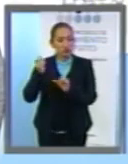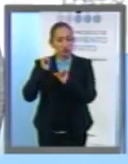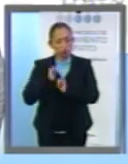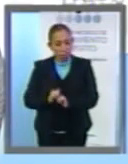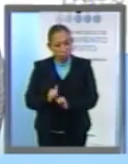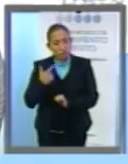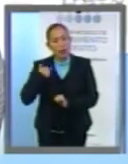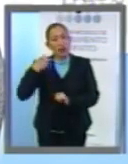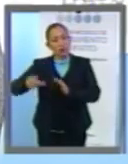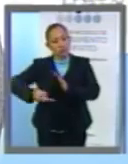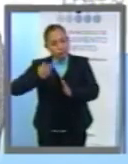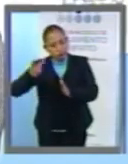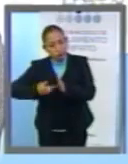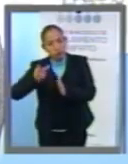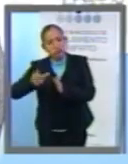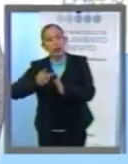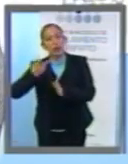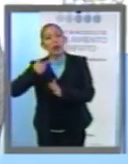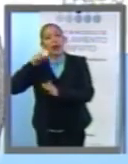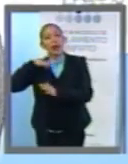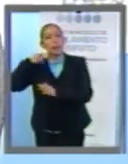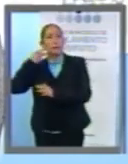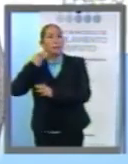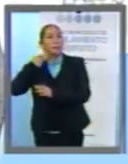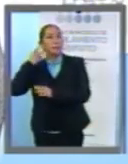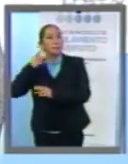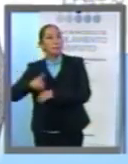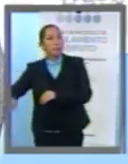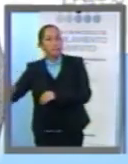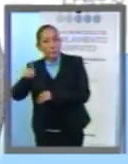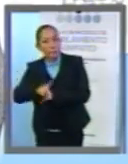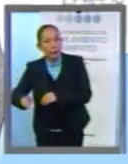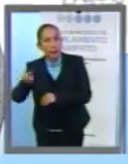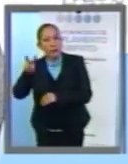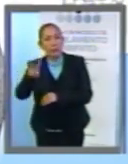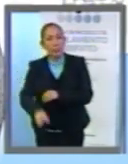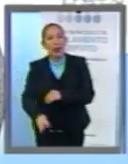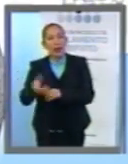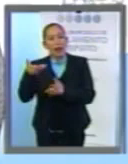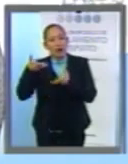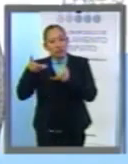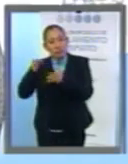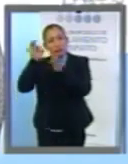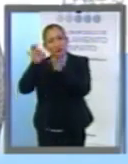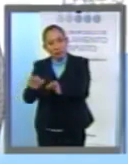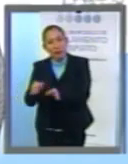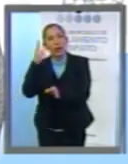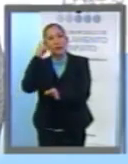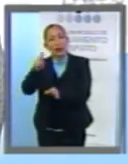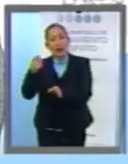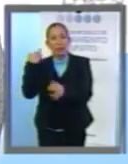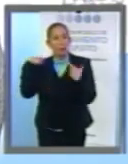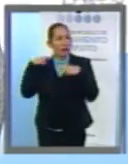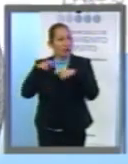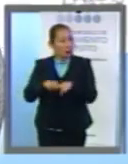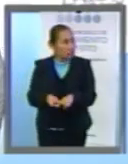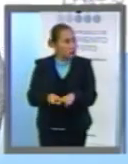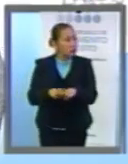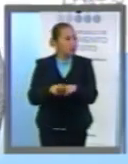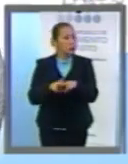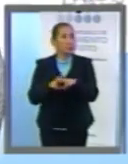capacidad de incidencia en la política pública, de que sea un verdadero canal y efectivo entre académicos,